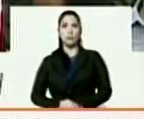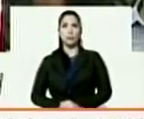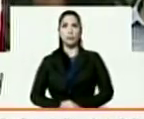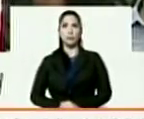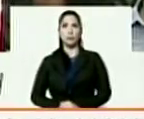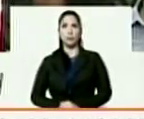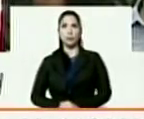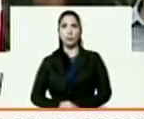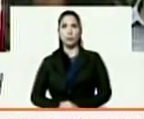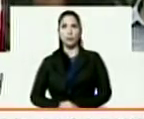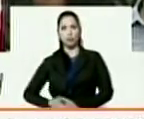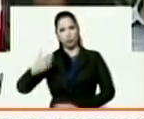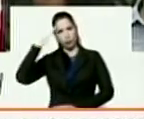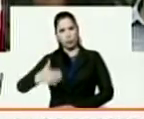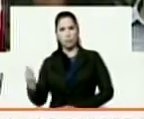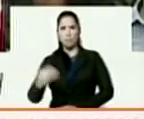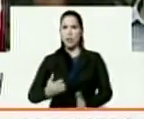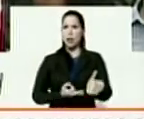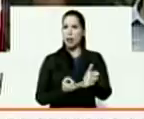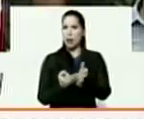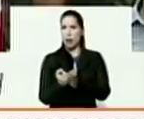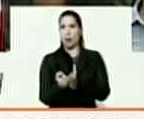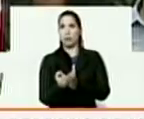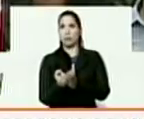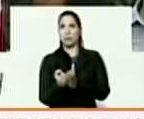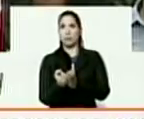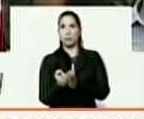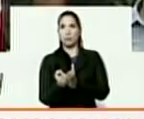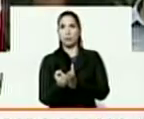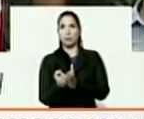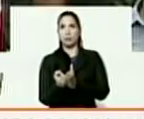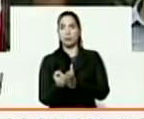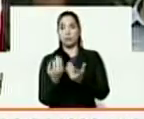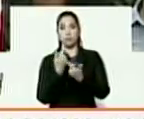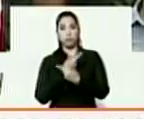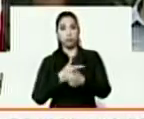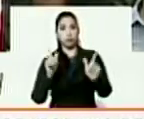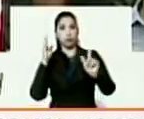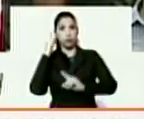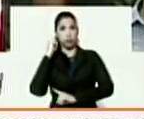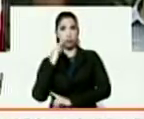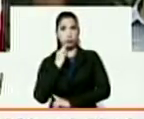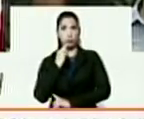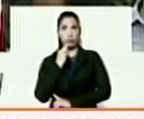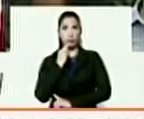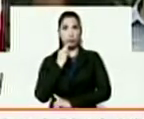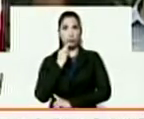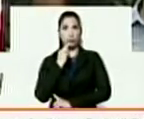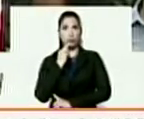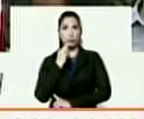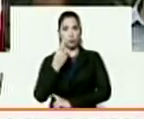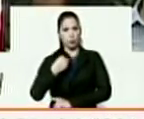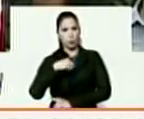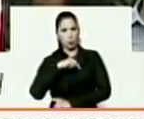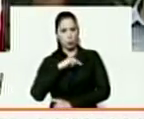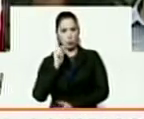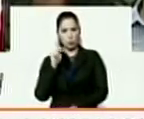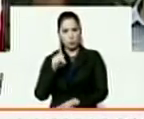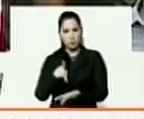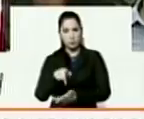soldado más leal libertador simón bolívar hemos venido aquí tenemos unas